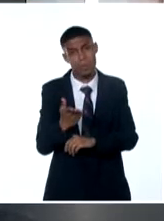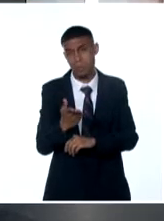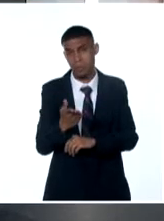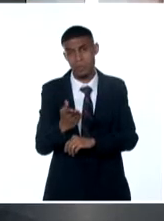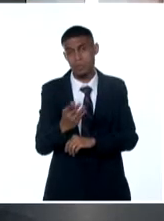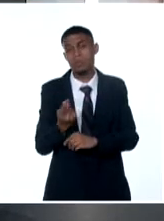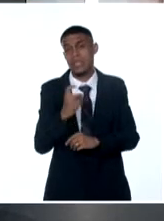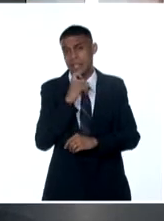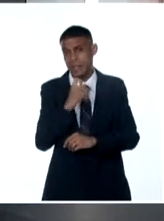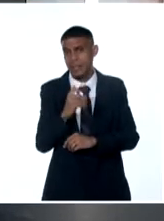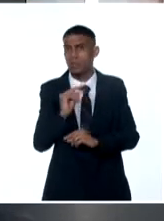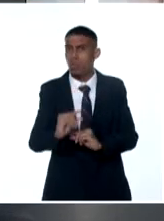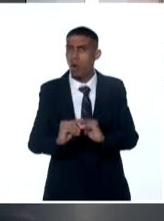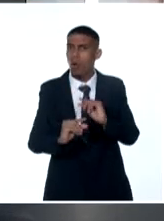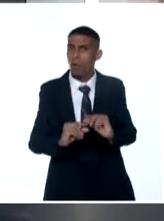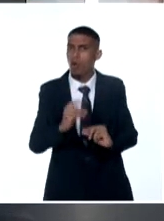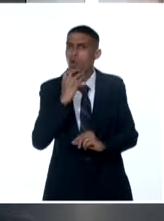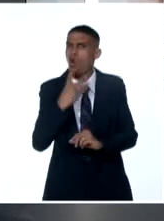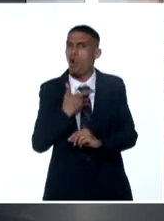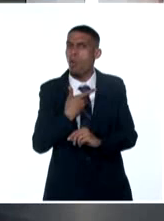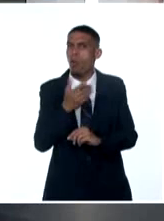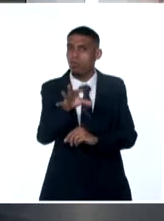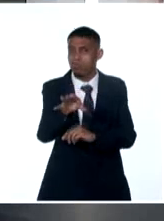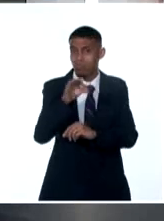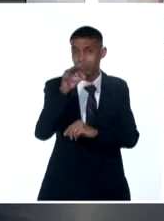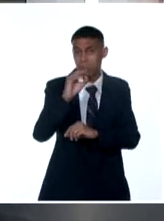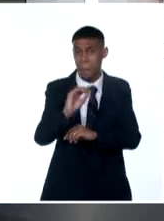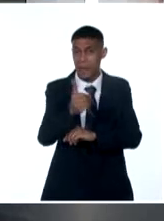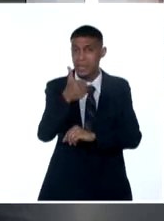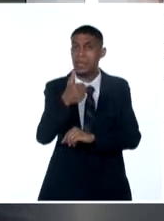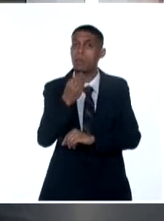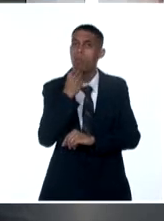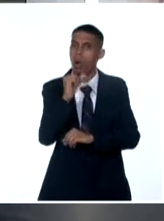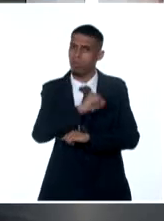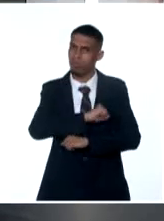nuevo gobierno la logra y hasta qué punto lo dejan en el Ecuador de hoy. Así me